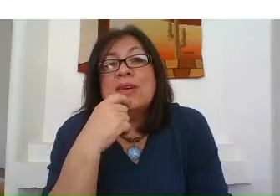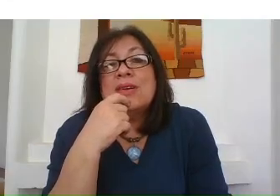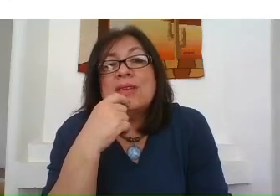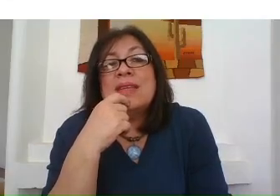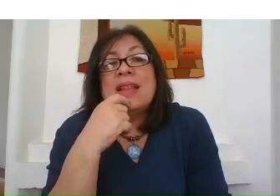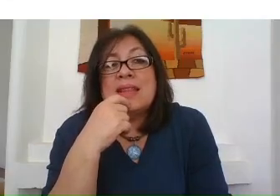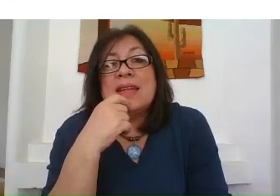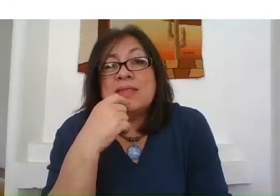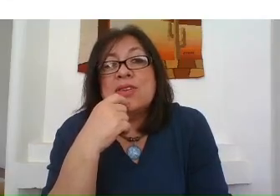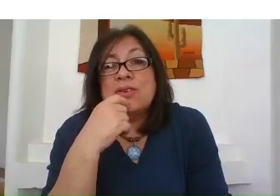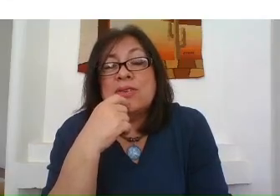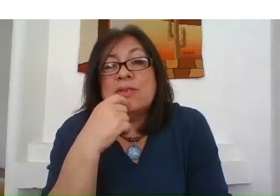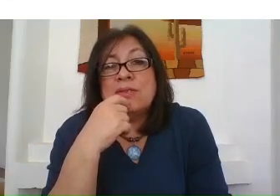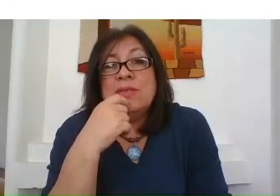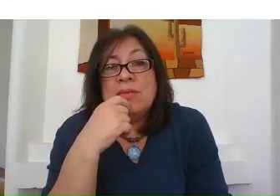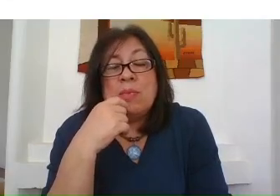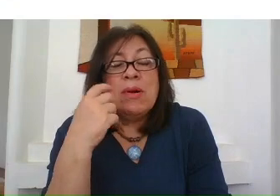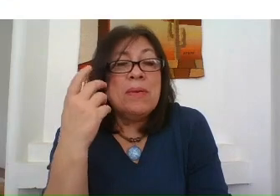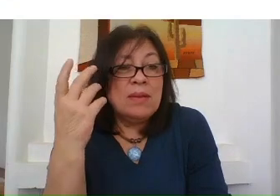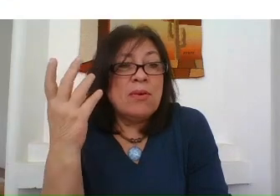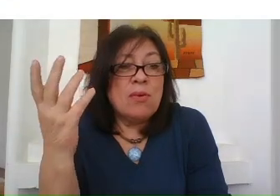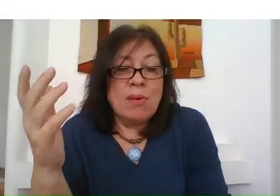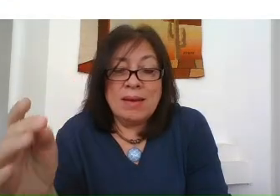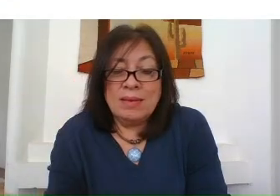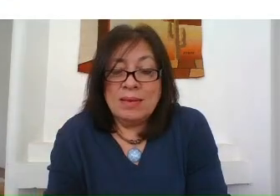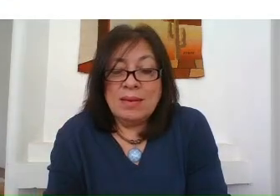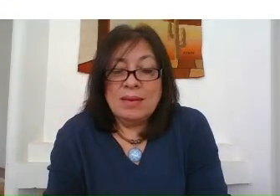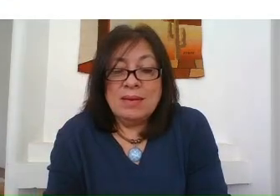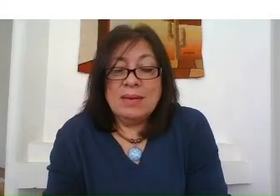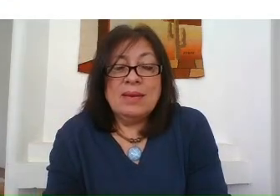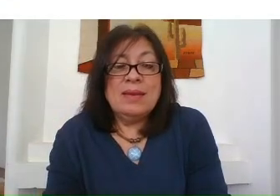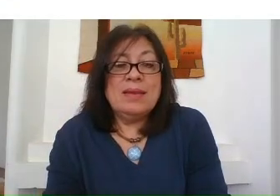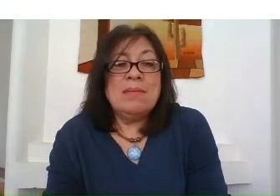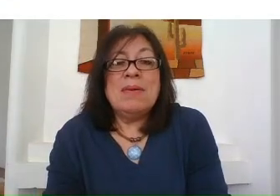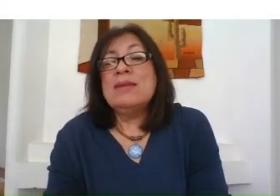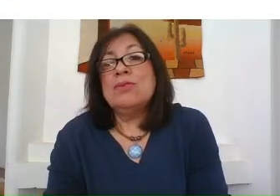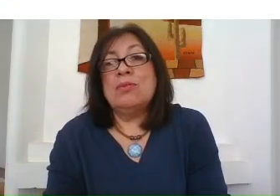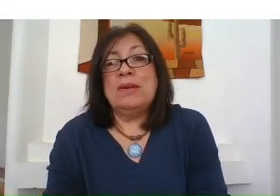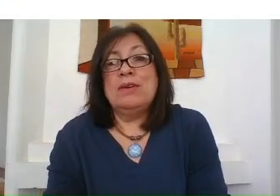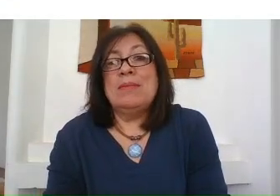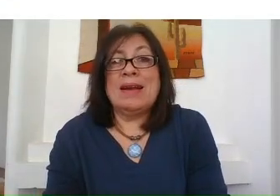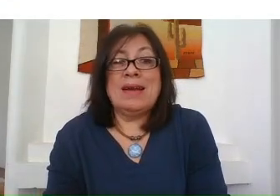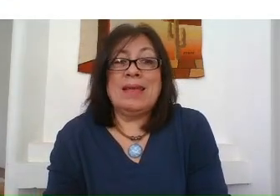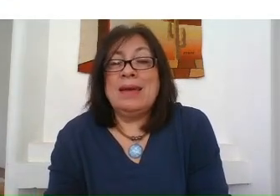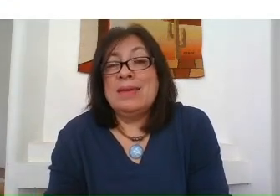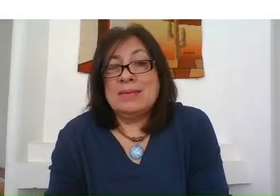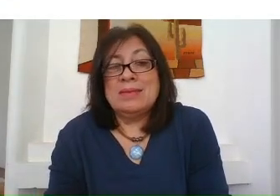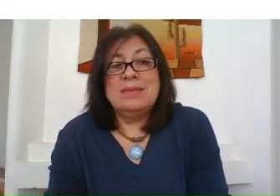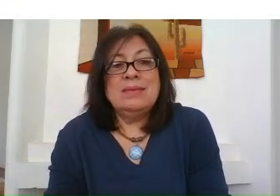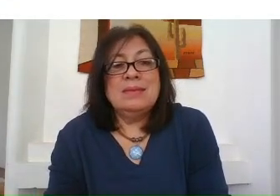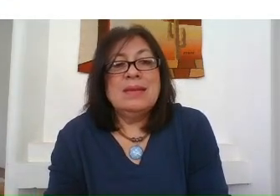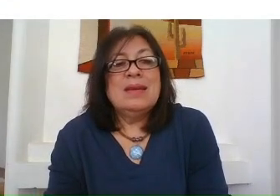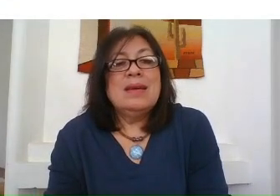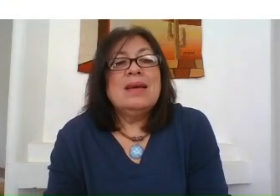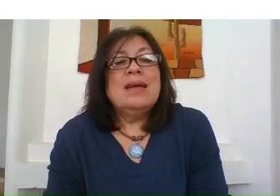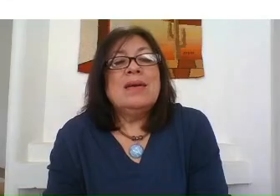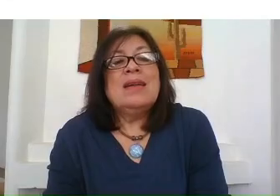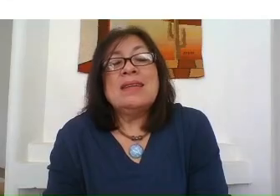indicador de alteración. Después veremos cuán más o menos marcada es.